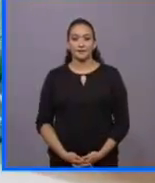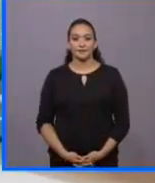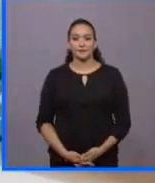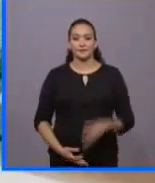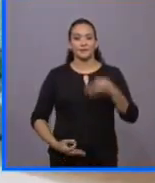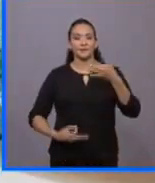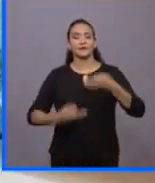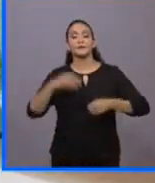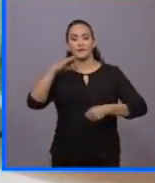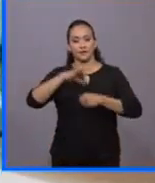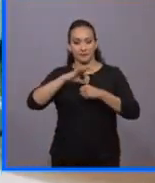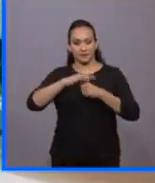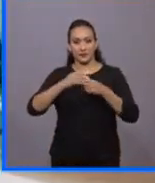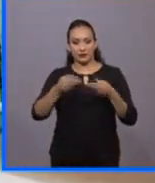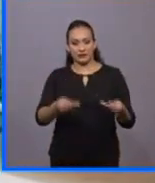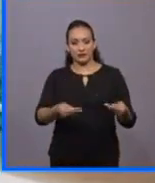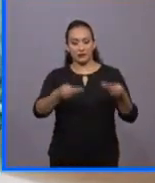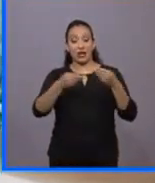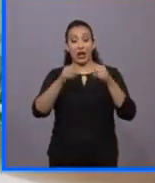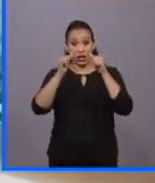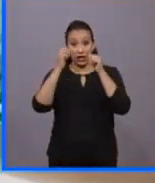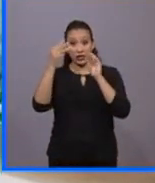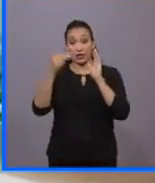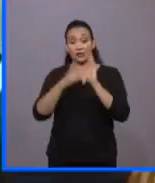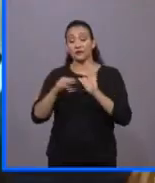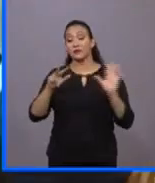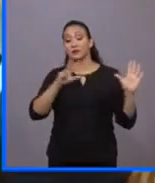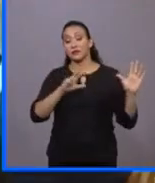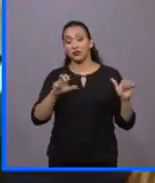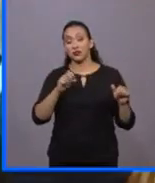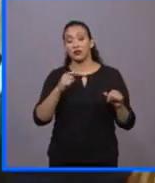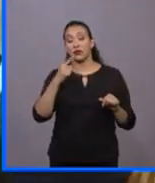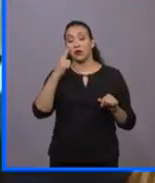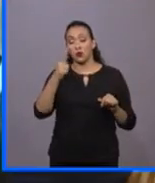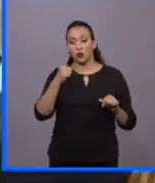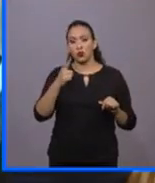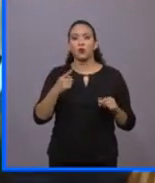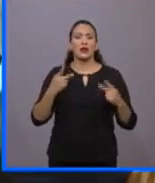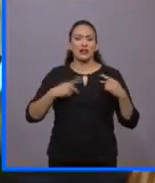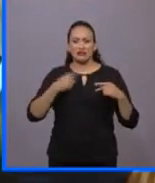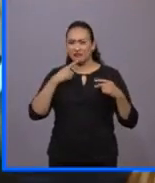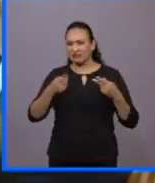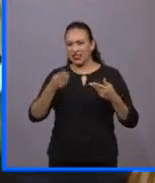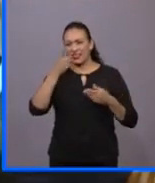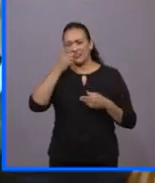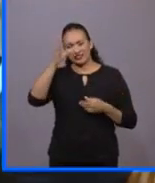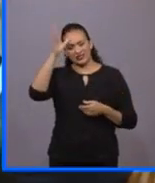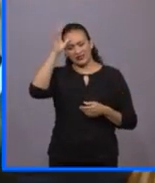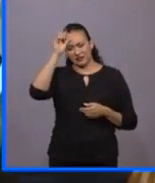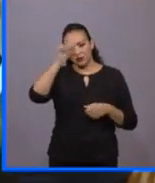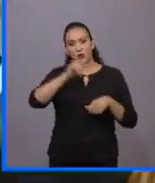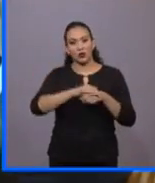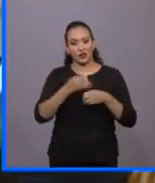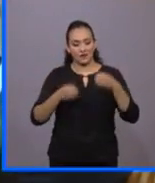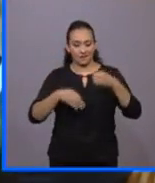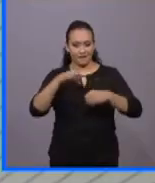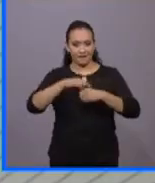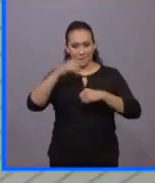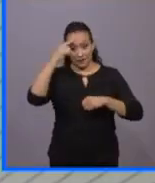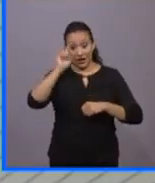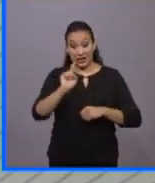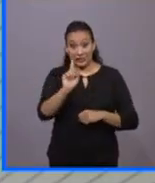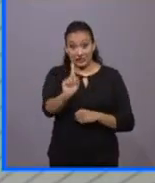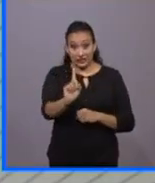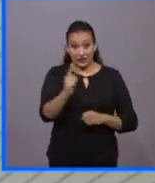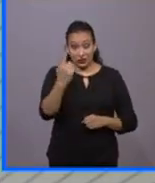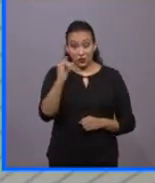El Tribunal Electoral ha recibido y atendido 3.801 medios de impugnación relacionados con la elección judicial de este